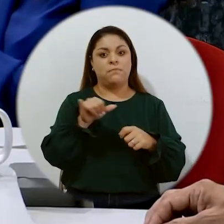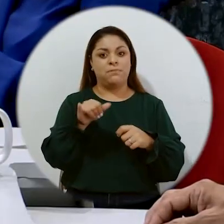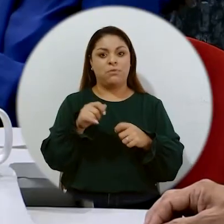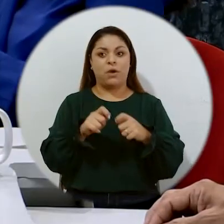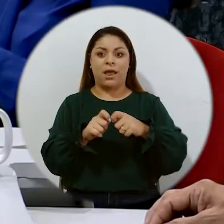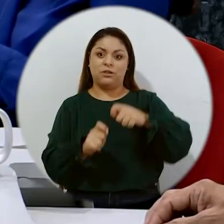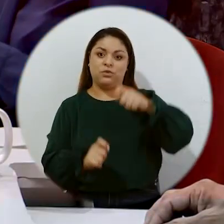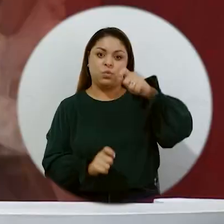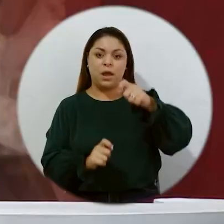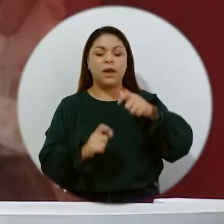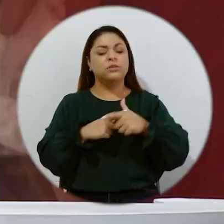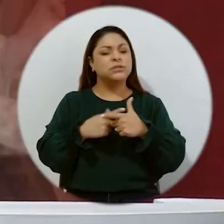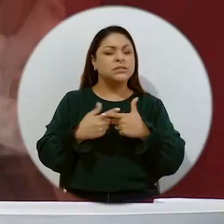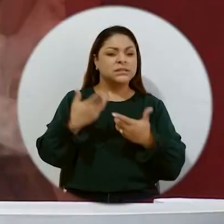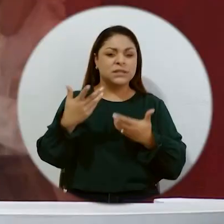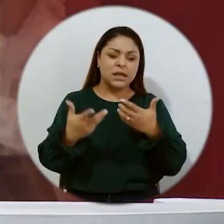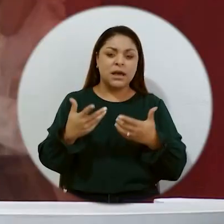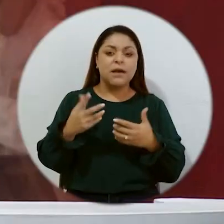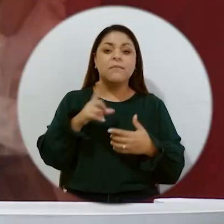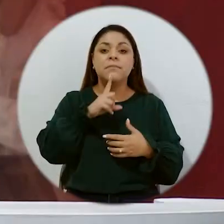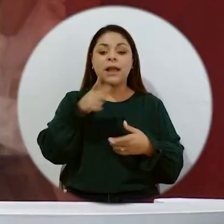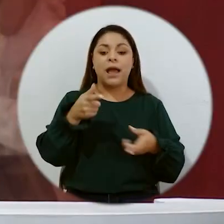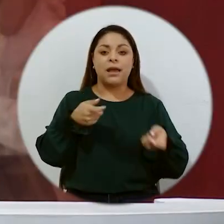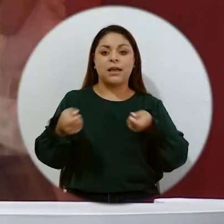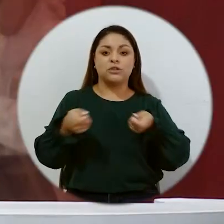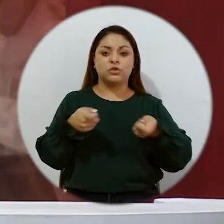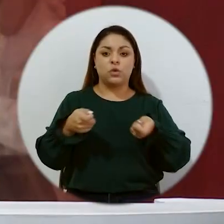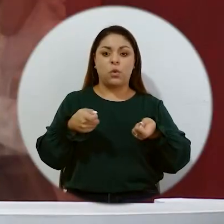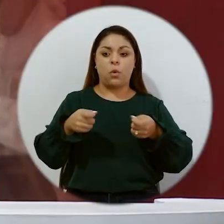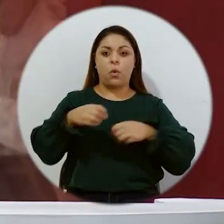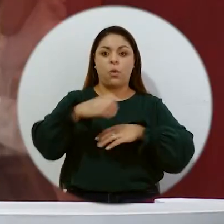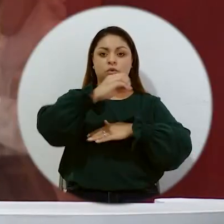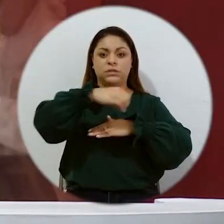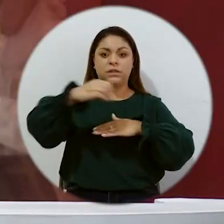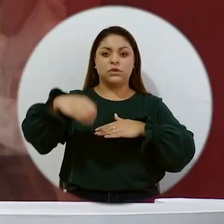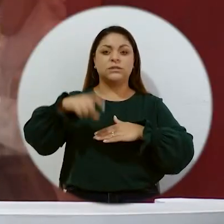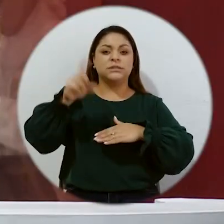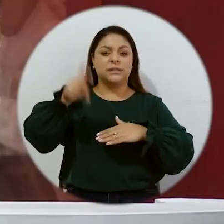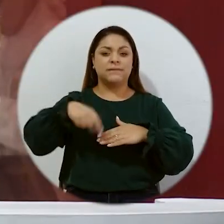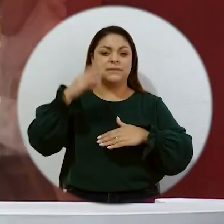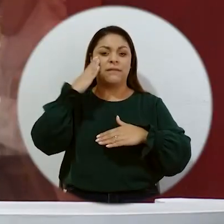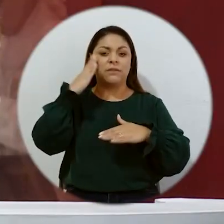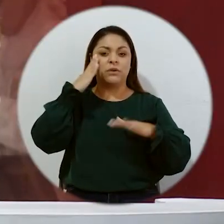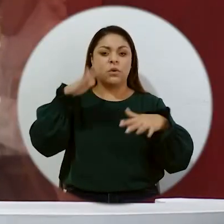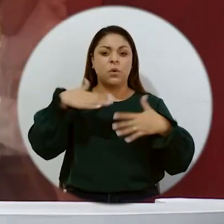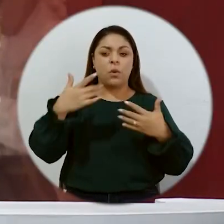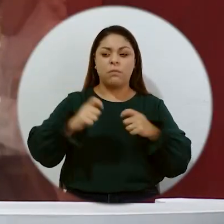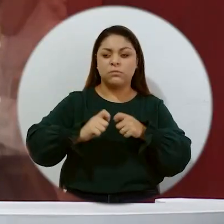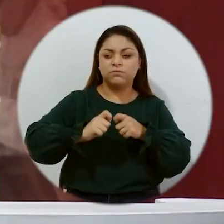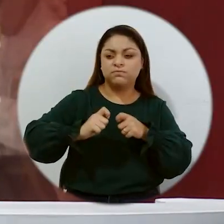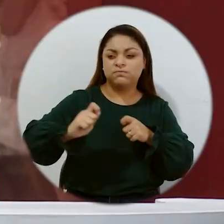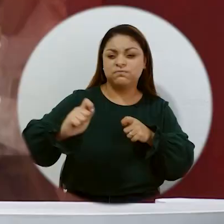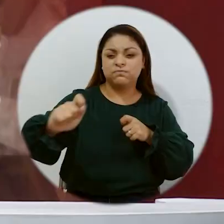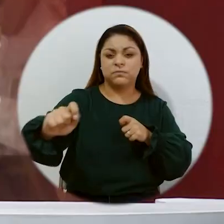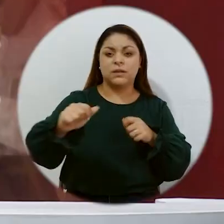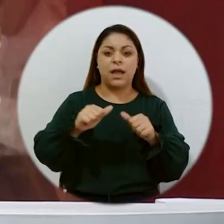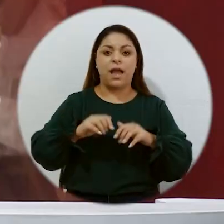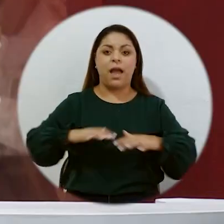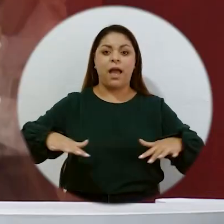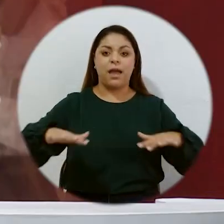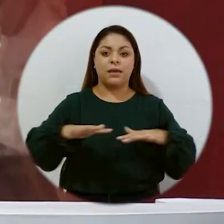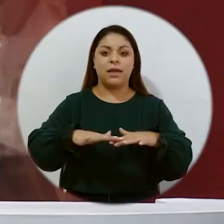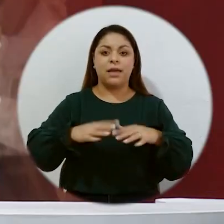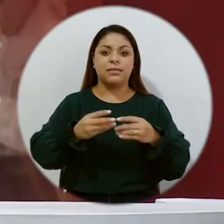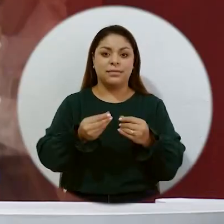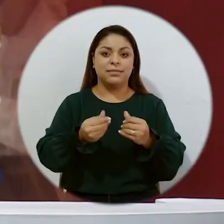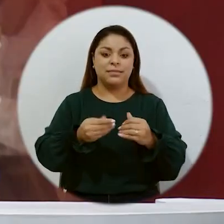trata, en cuanto a la gestión de los océanos, de extender la manera en la que se gestiona el área terrenal,